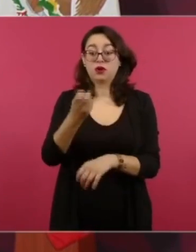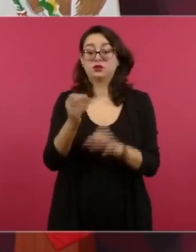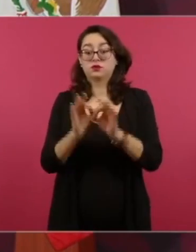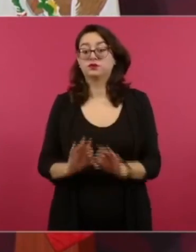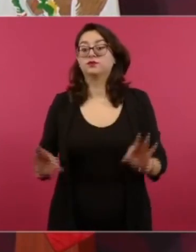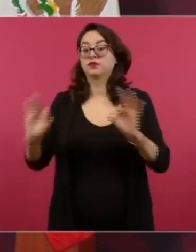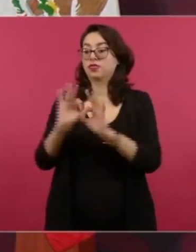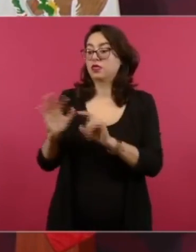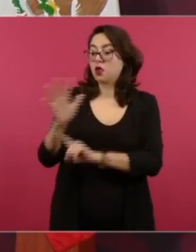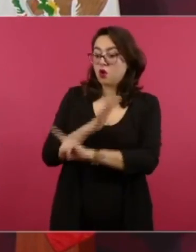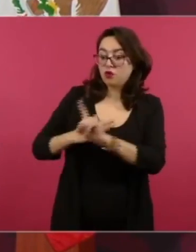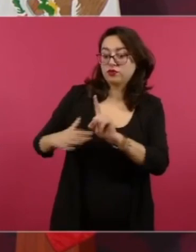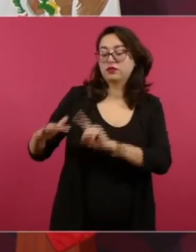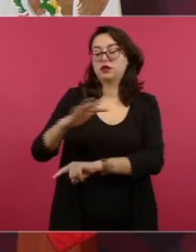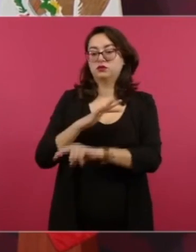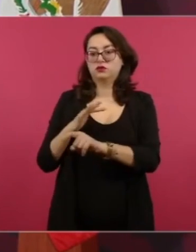esa realidad.